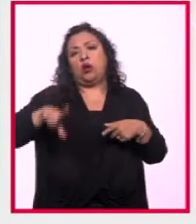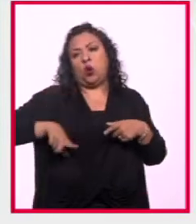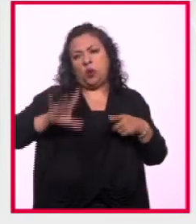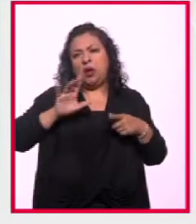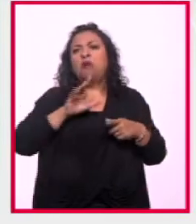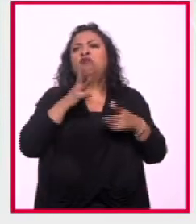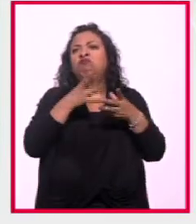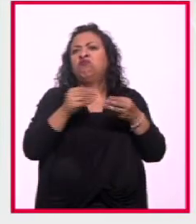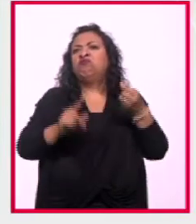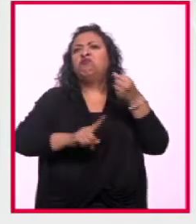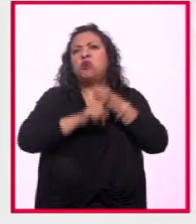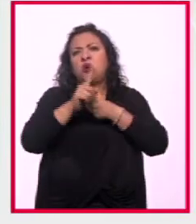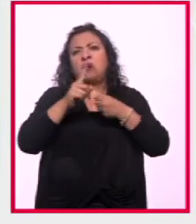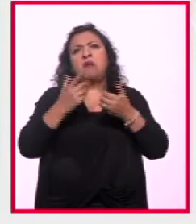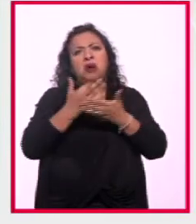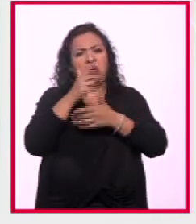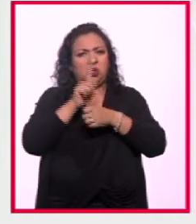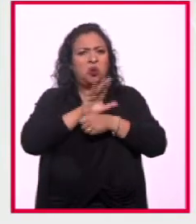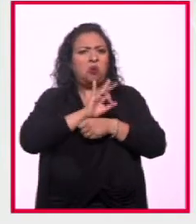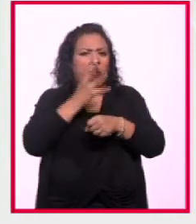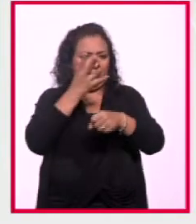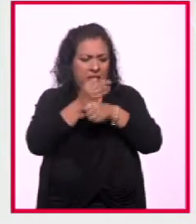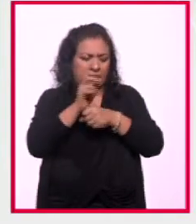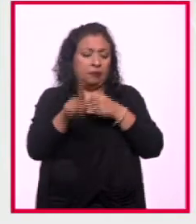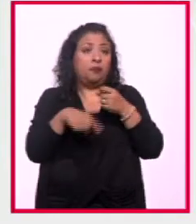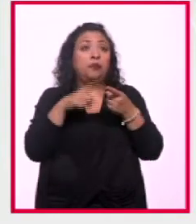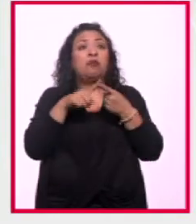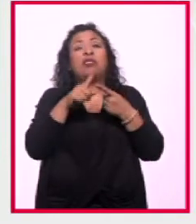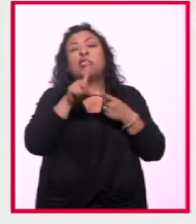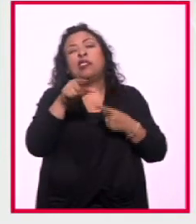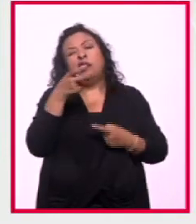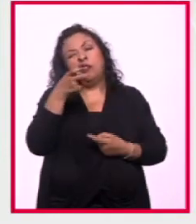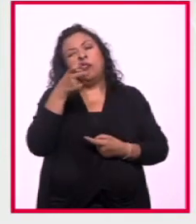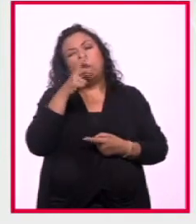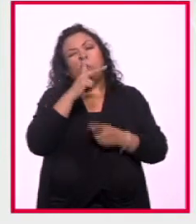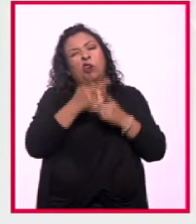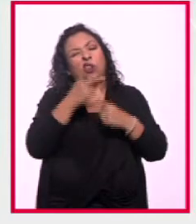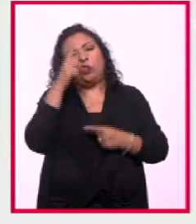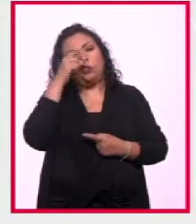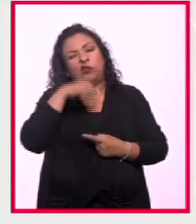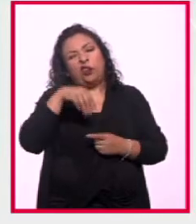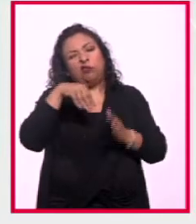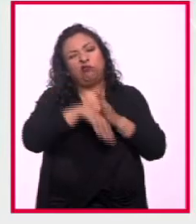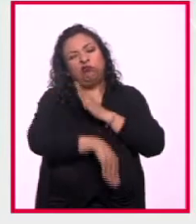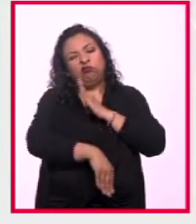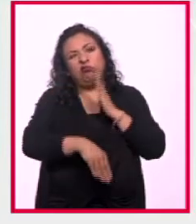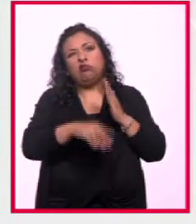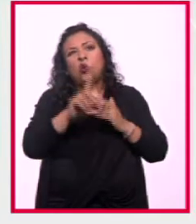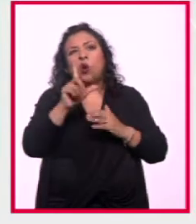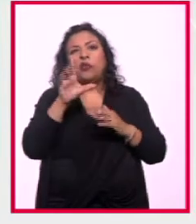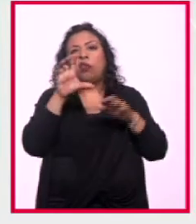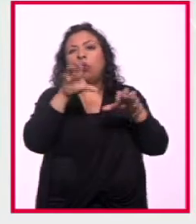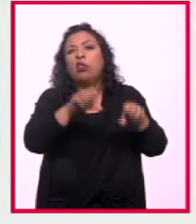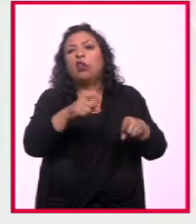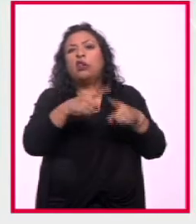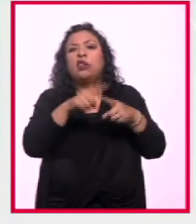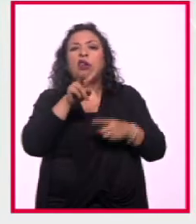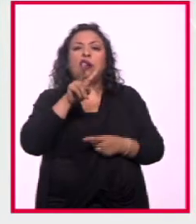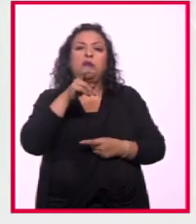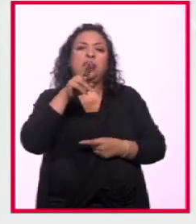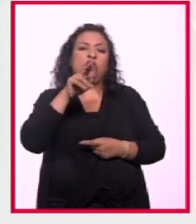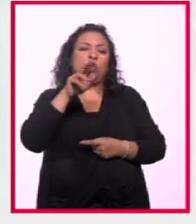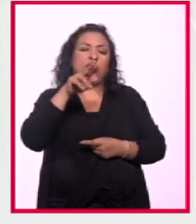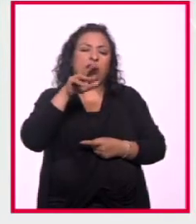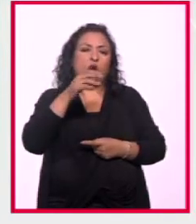los graves problemas nacionales y que bueno este este proyecto fracasó con el golpe de estado de victoriano